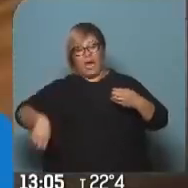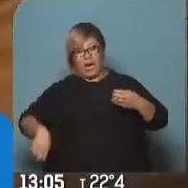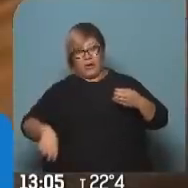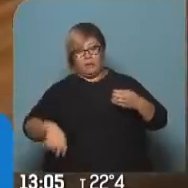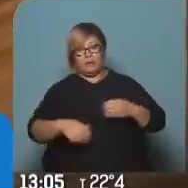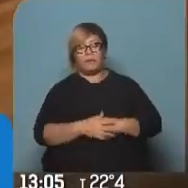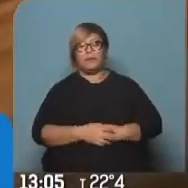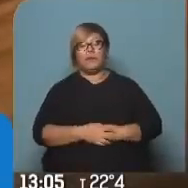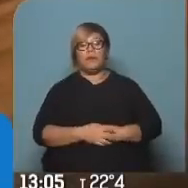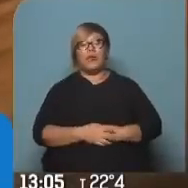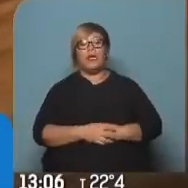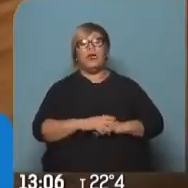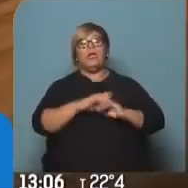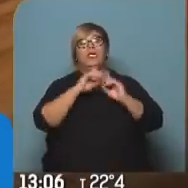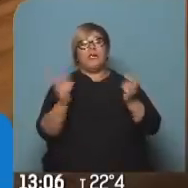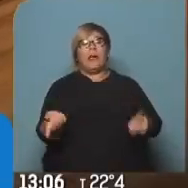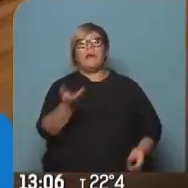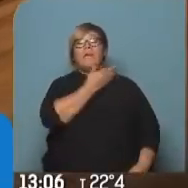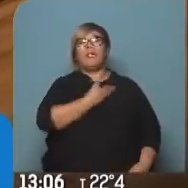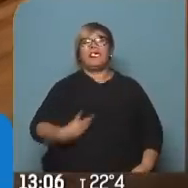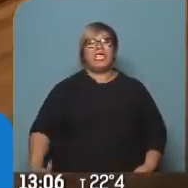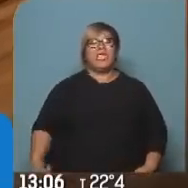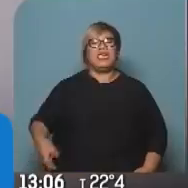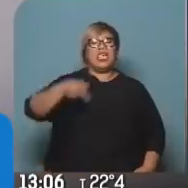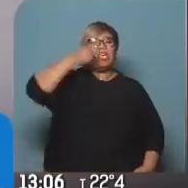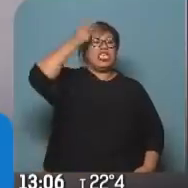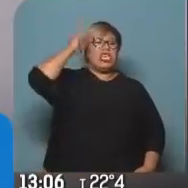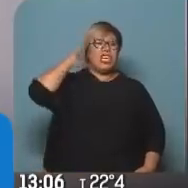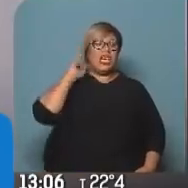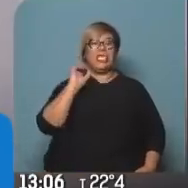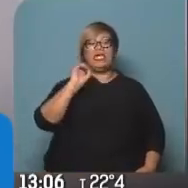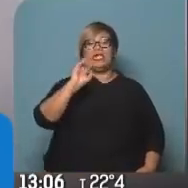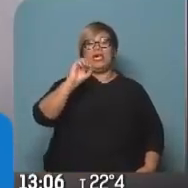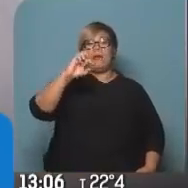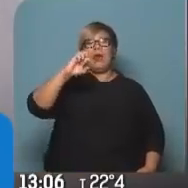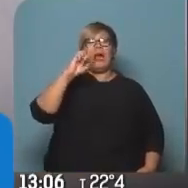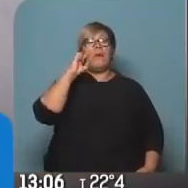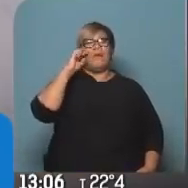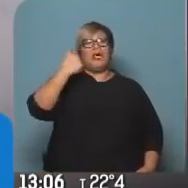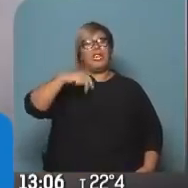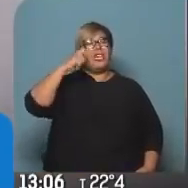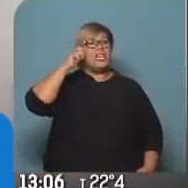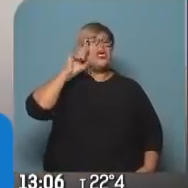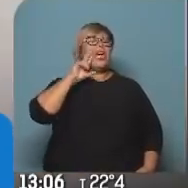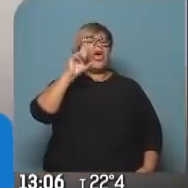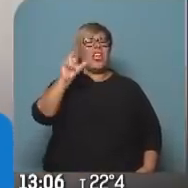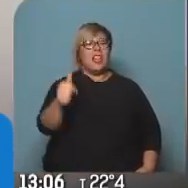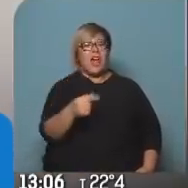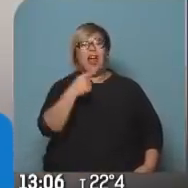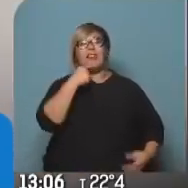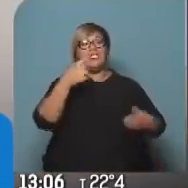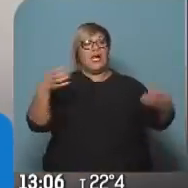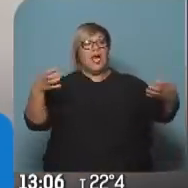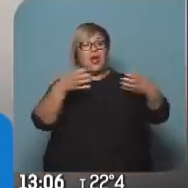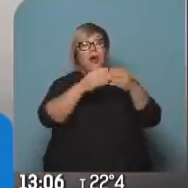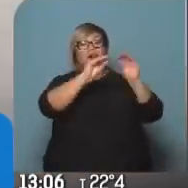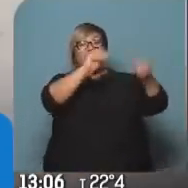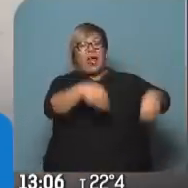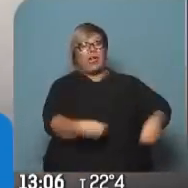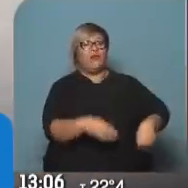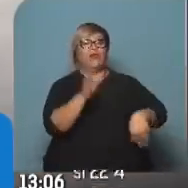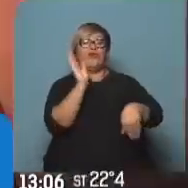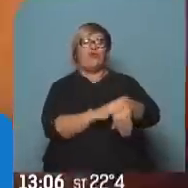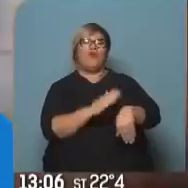misma sintonía, el mandatario chileno Sebastián Piñera sostuvo que la UNASUR fracasó por exceso de ideologismo y